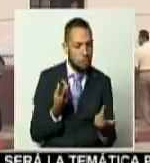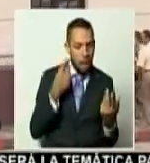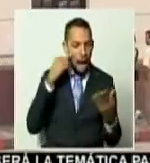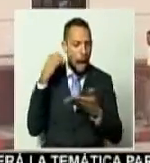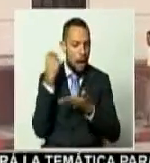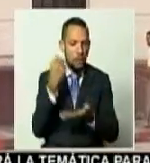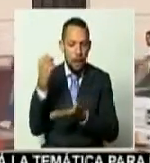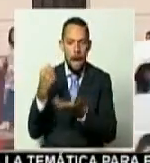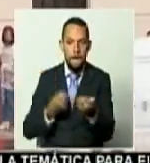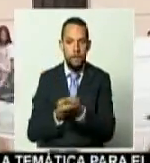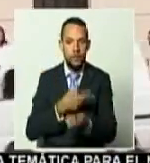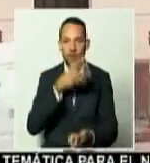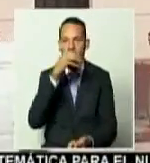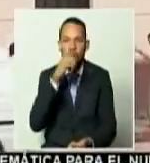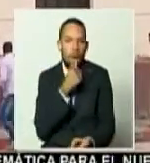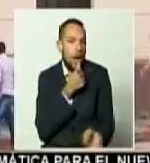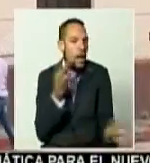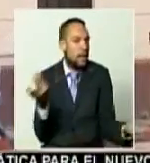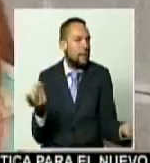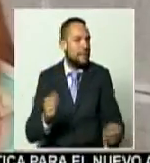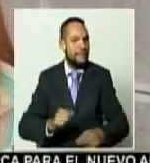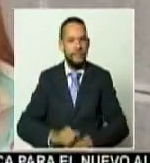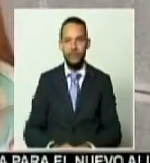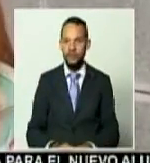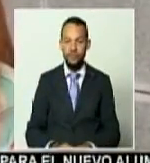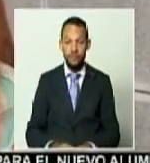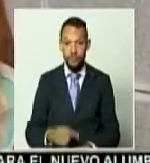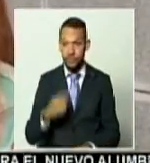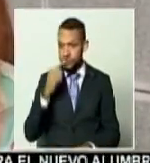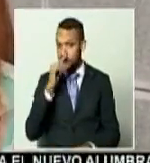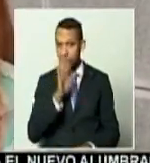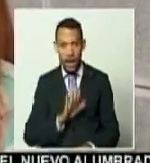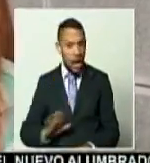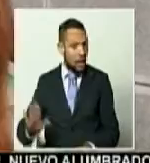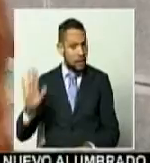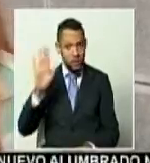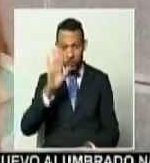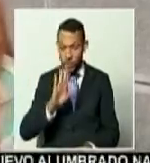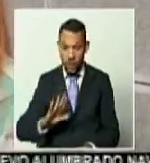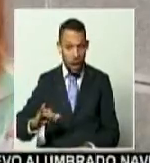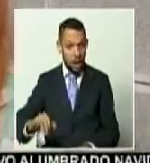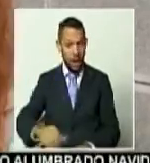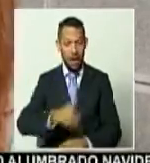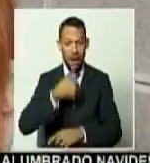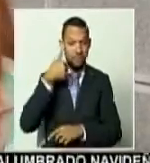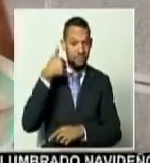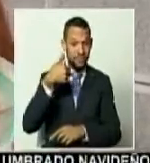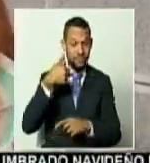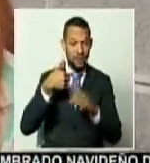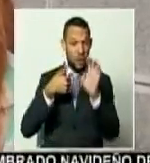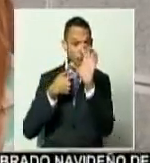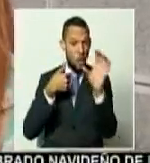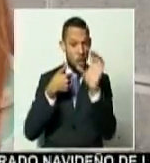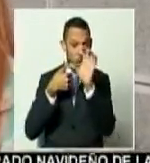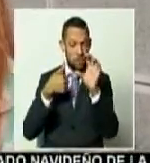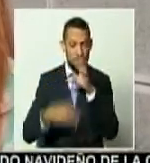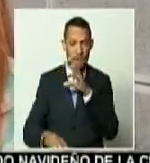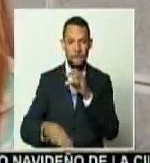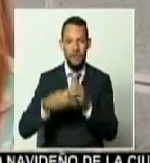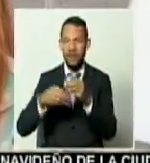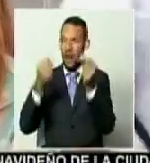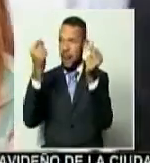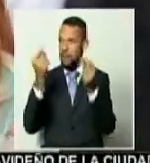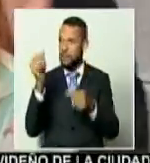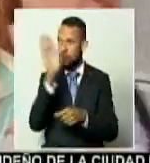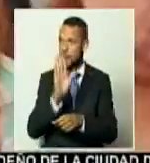más necesitados. Pues es claro que a nivel nacional, incluso pues si vamos a hablar a nivel nacional y a nivel departamental, los recursos no están